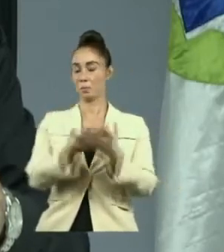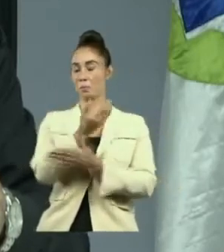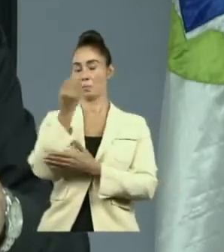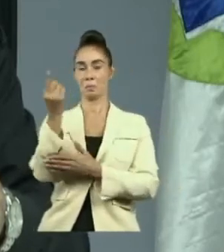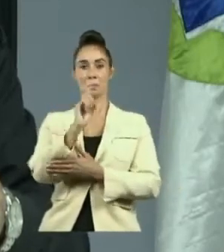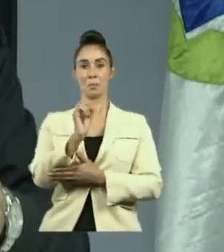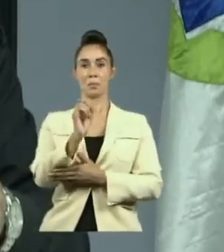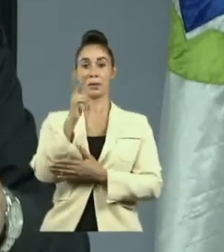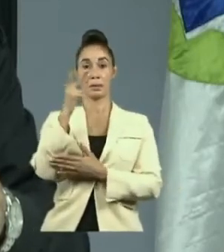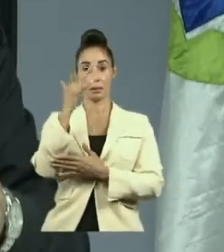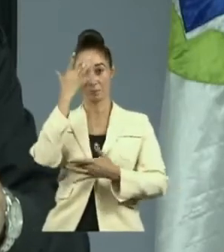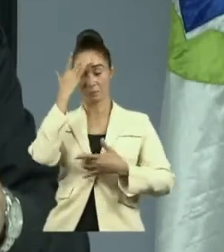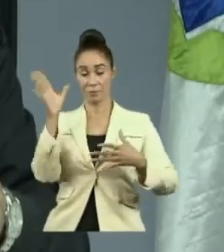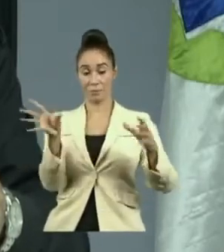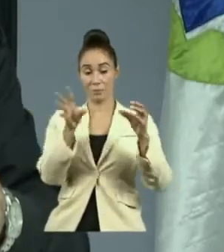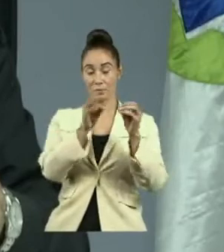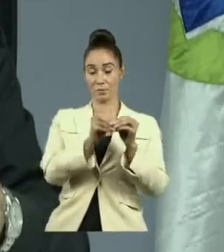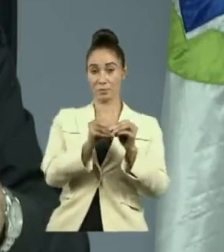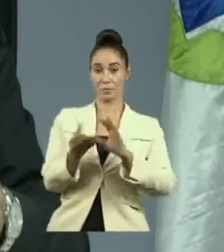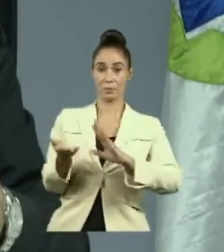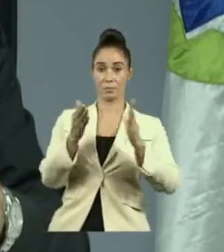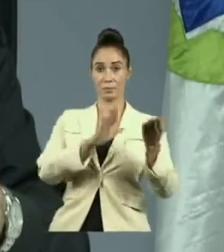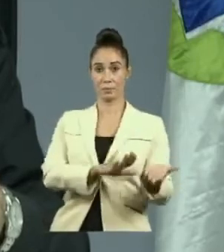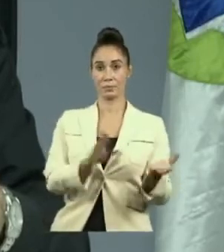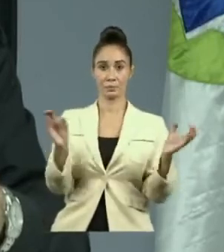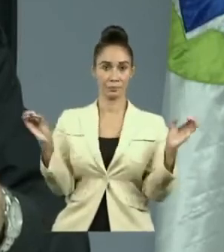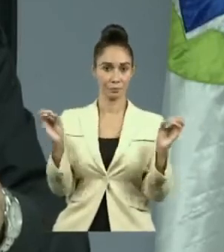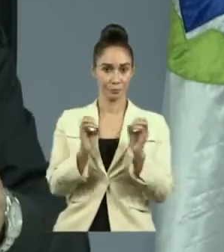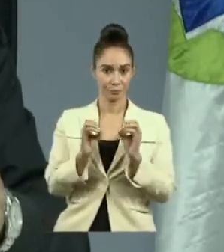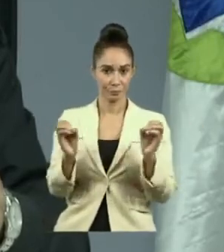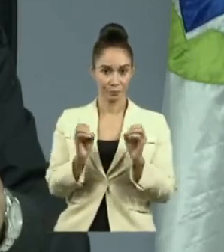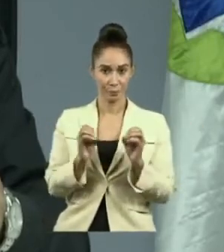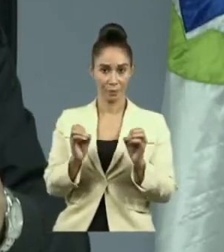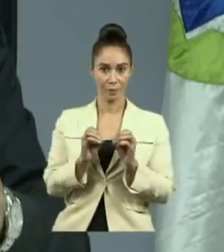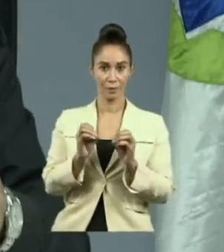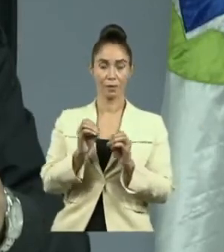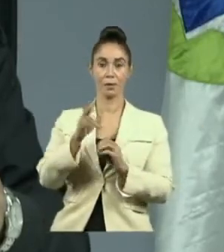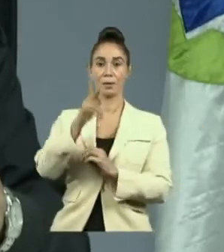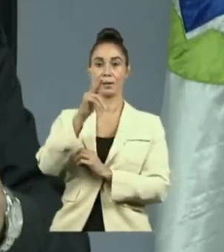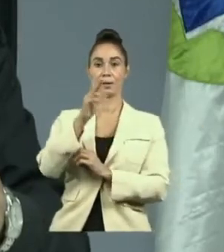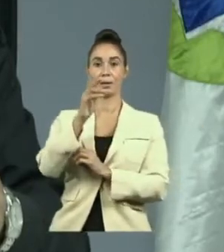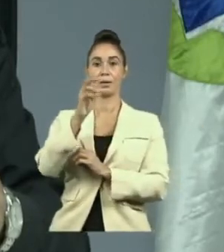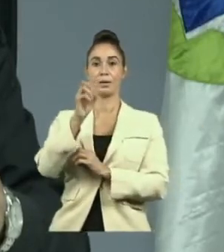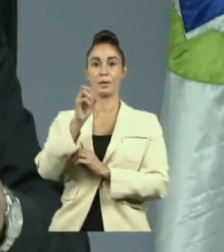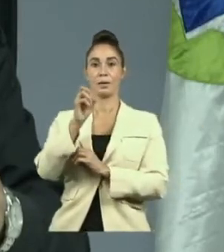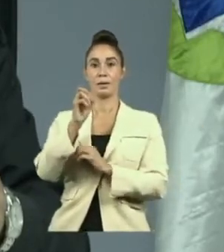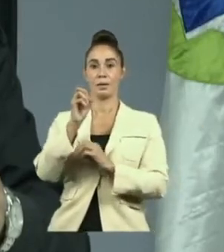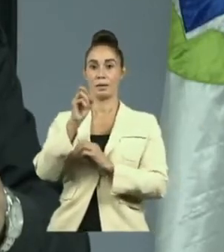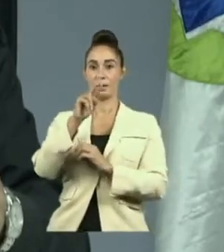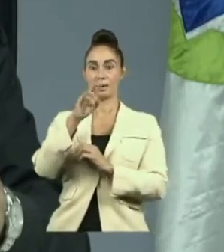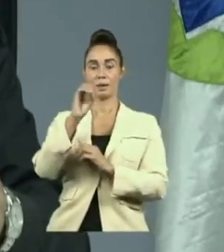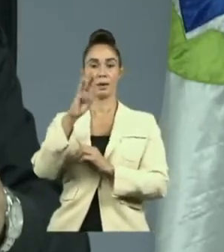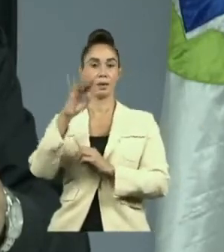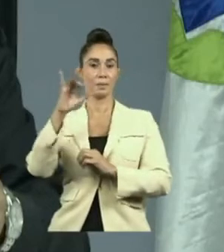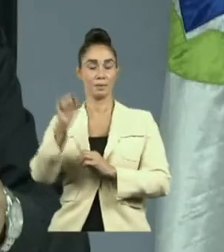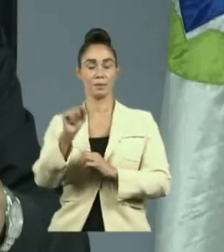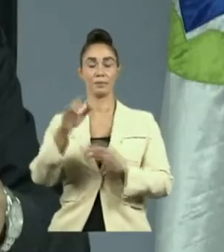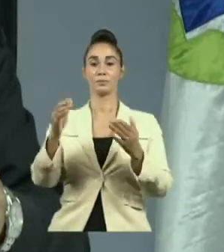acumula 20 fallecimientos peravia 2 casos nuevos